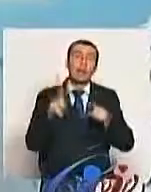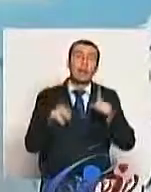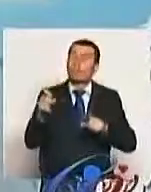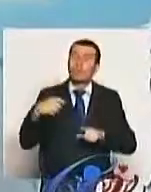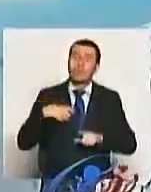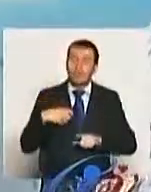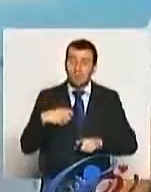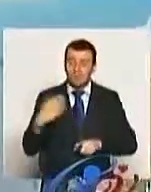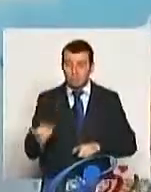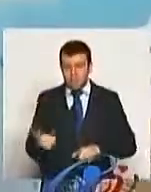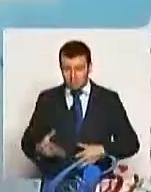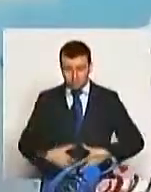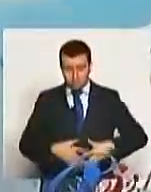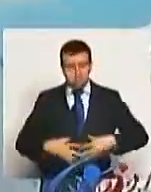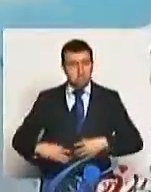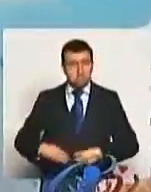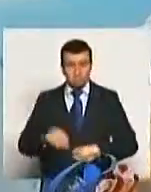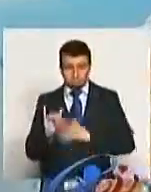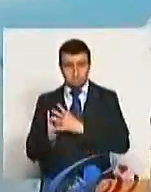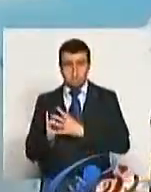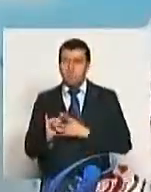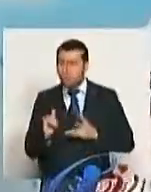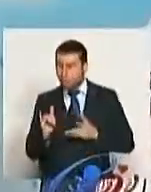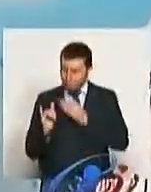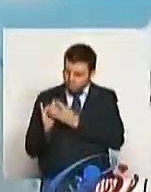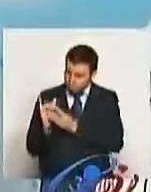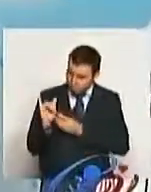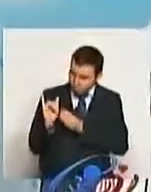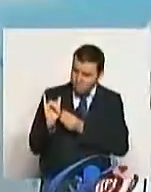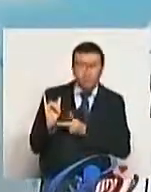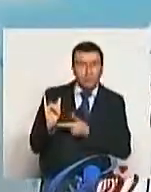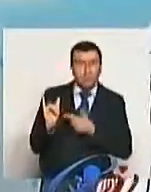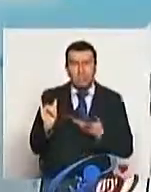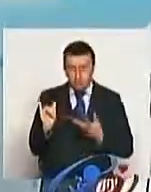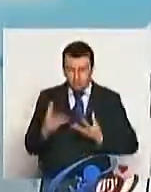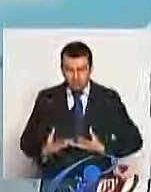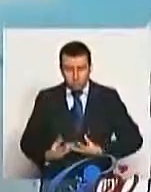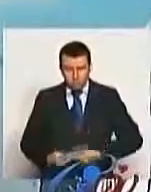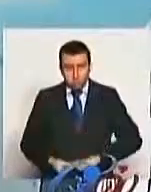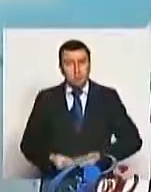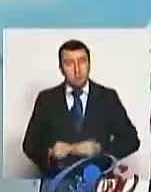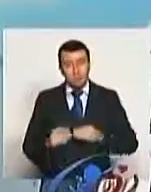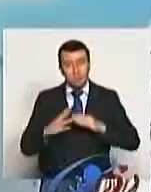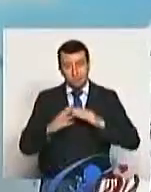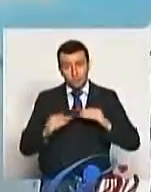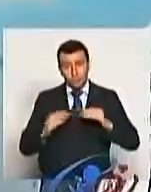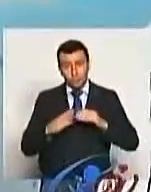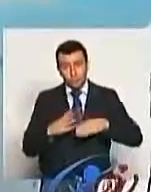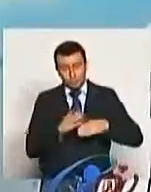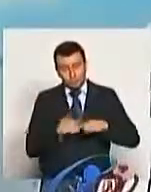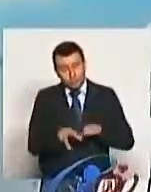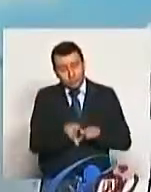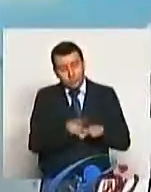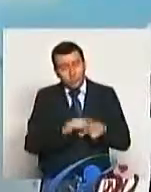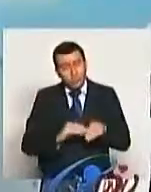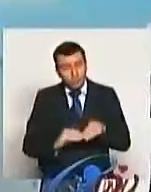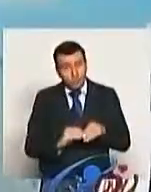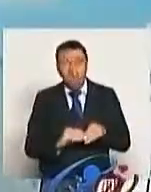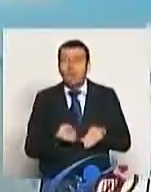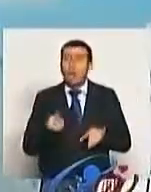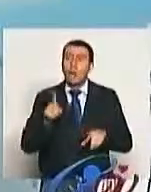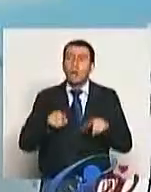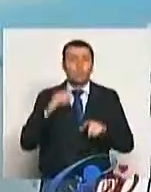es la cúpula vaginal, el estado de la cúpula y también la parte de la vulva, porque muchas pacientes presentan lesiones, las pacientes